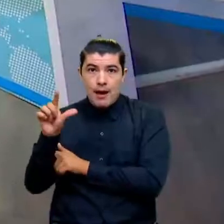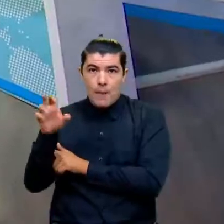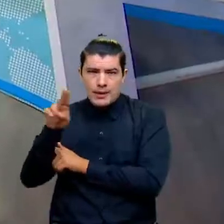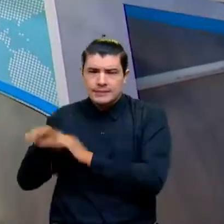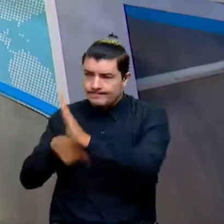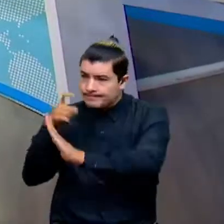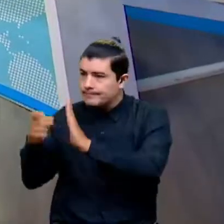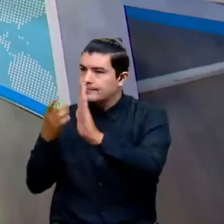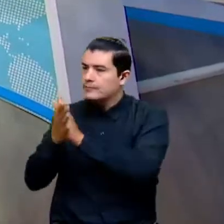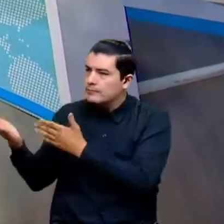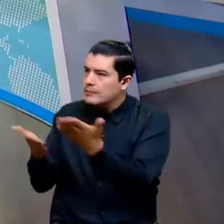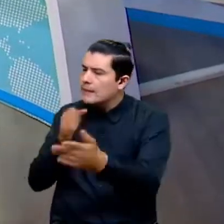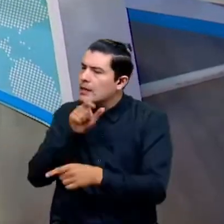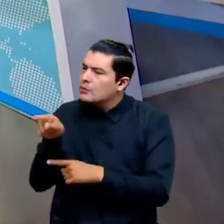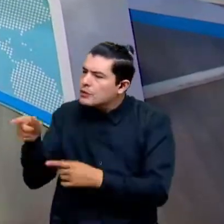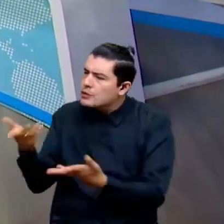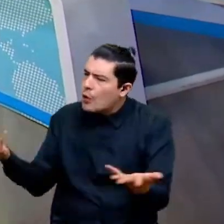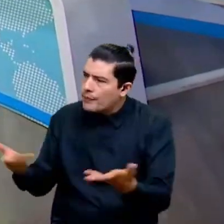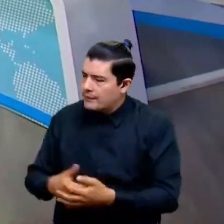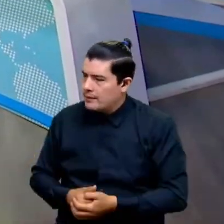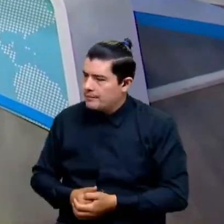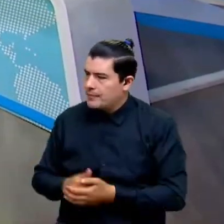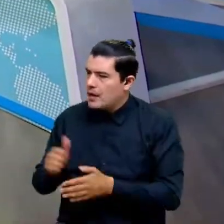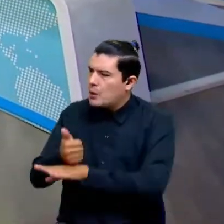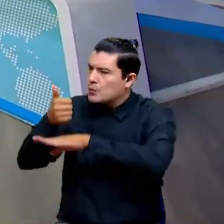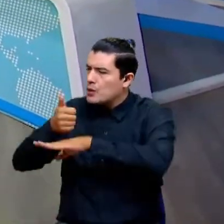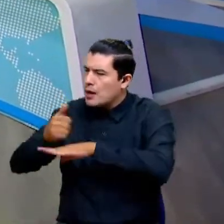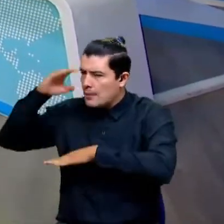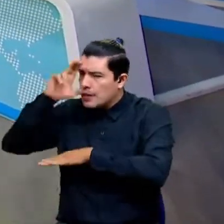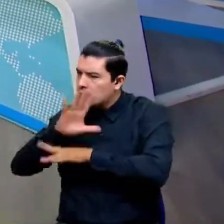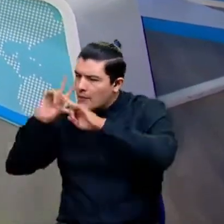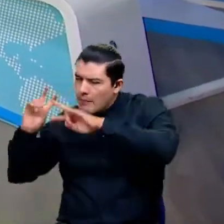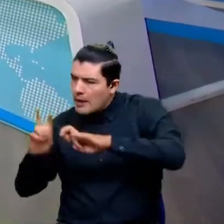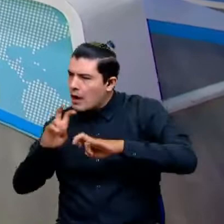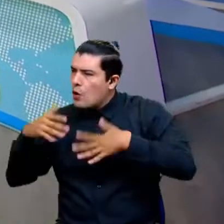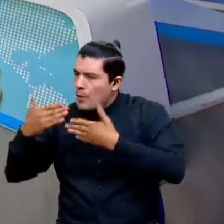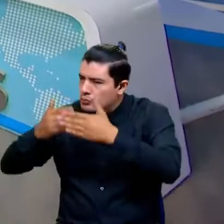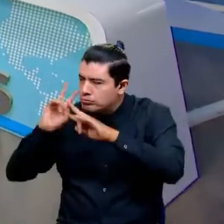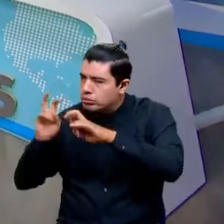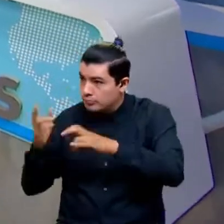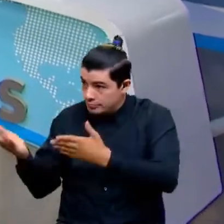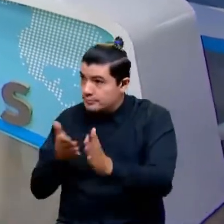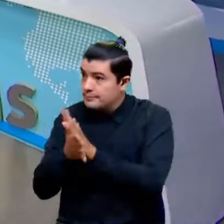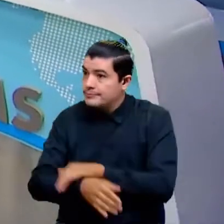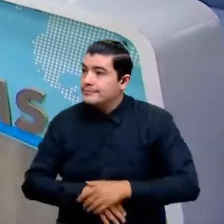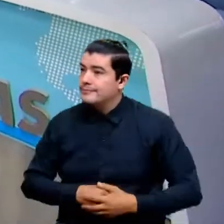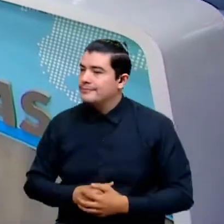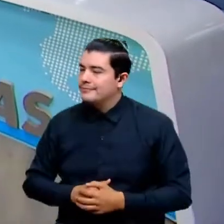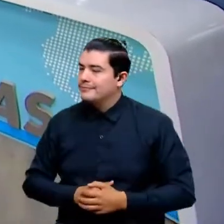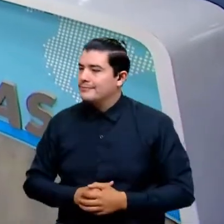dónde se encuentra en este momento exactamente y cuáles son los operativos que adelanta la policía en la ciudad?